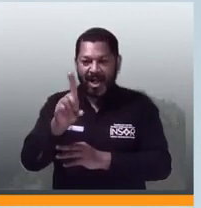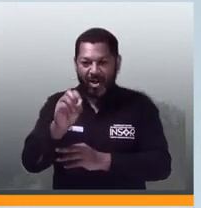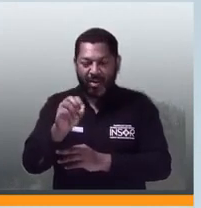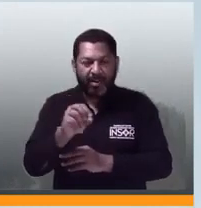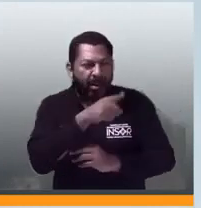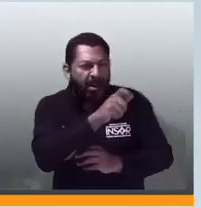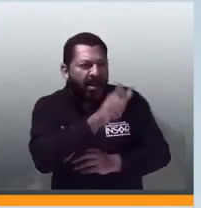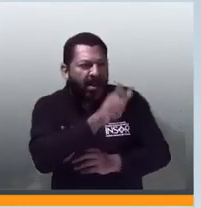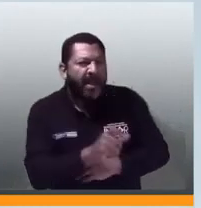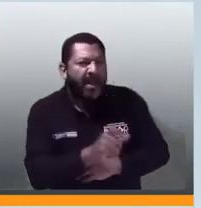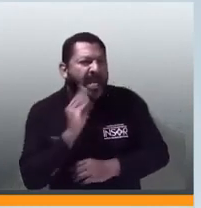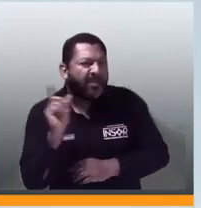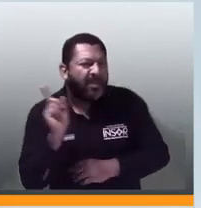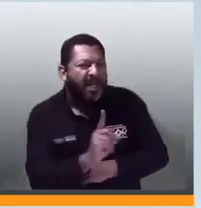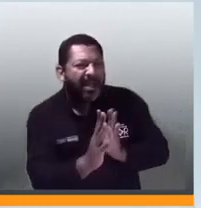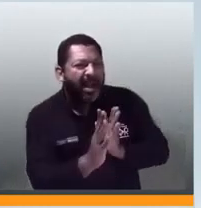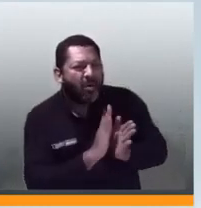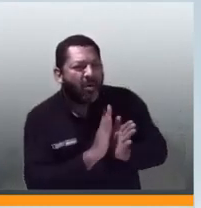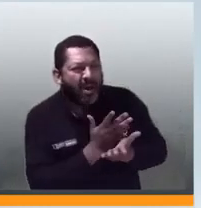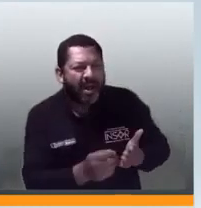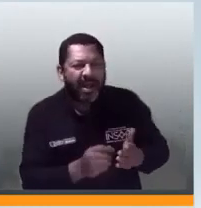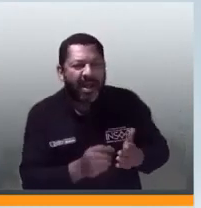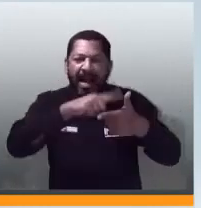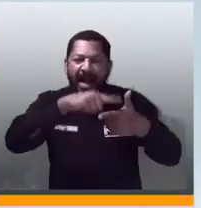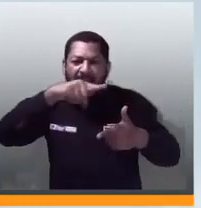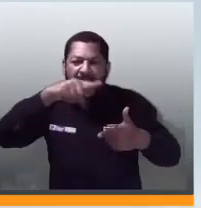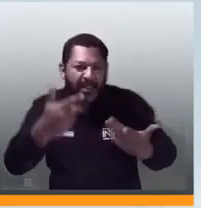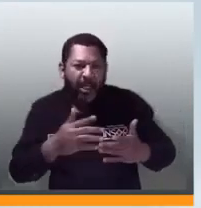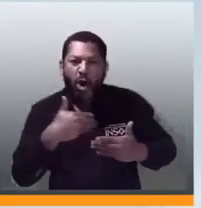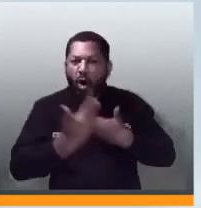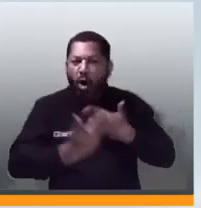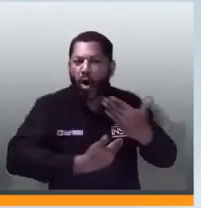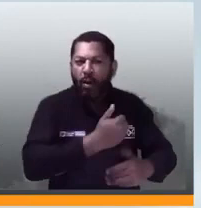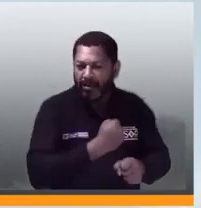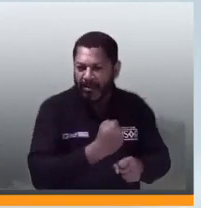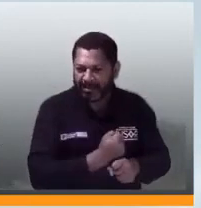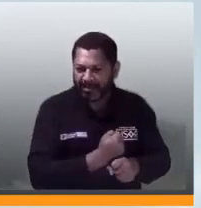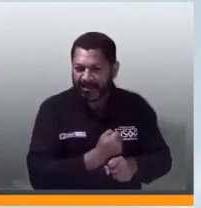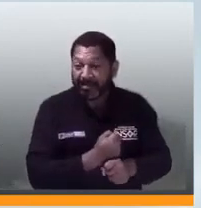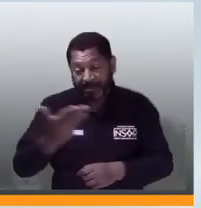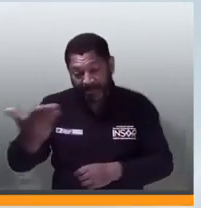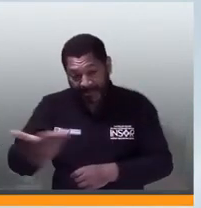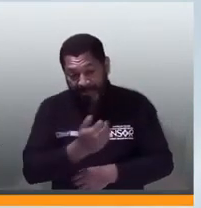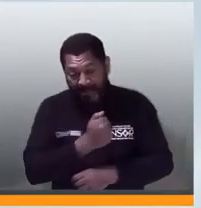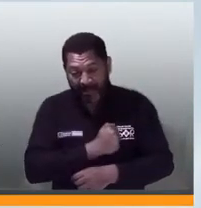las experiencias, cuáles fueron las estadísticas y los resultados de los talleres.